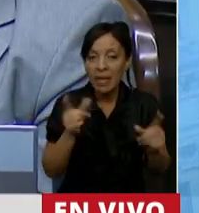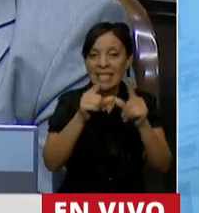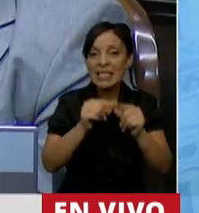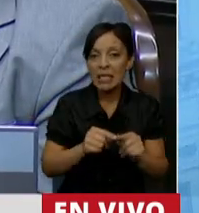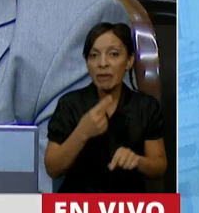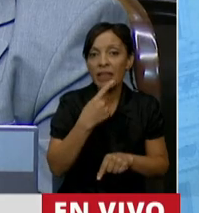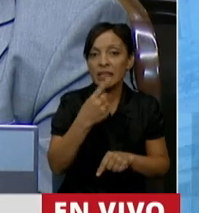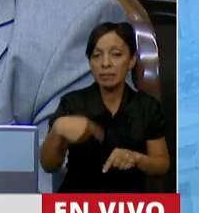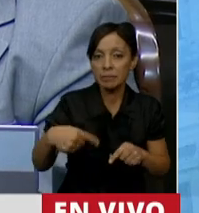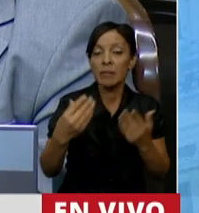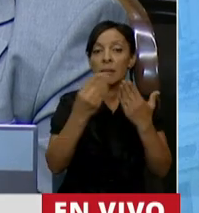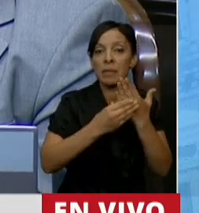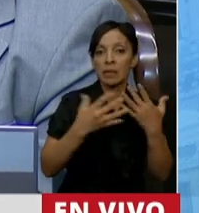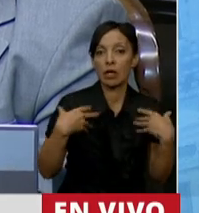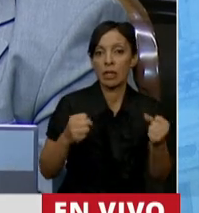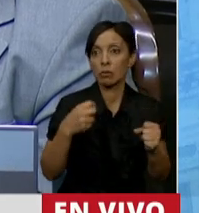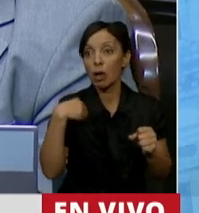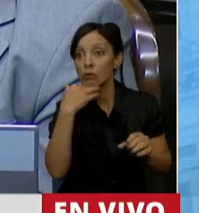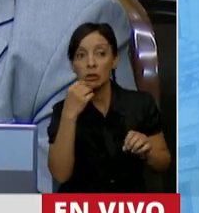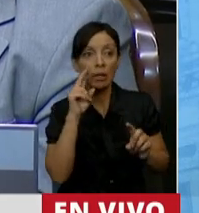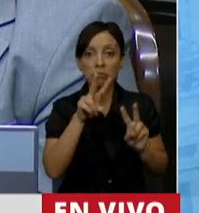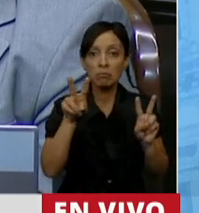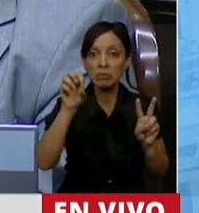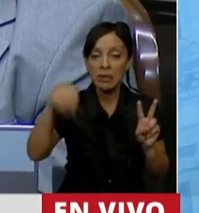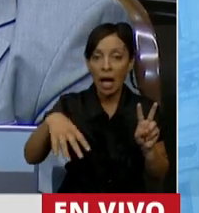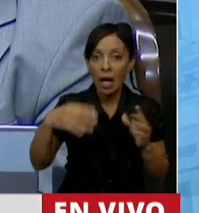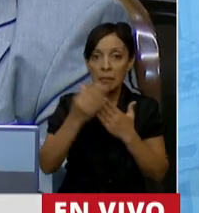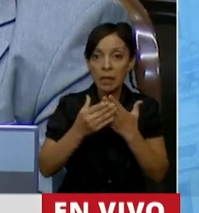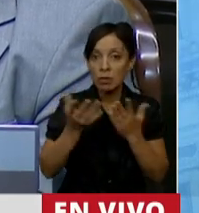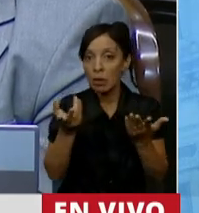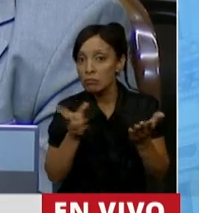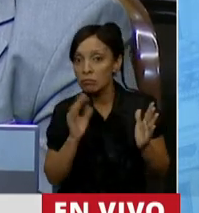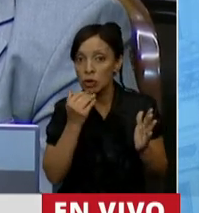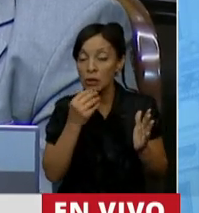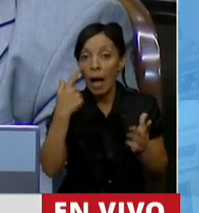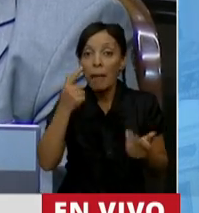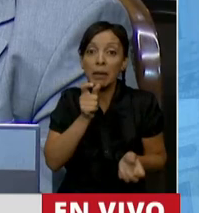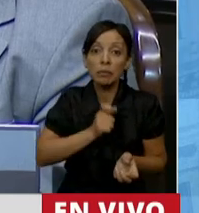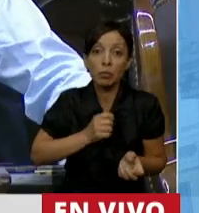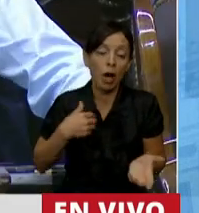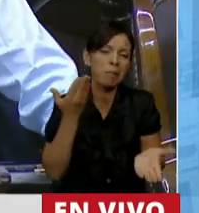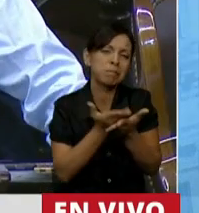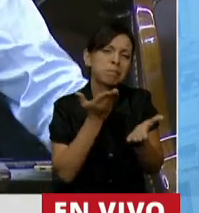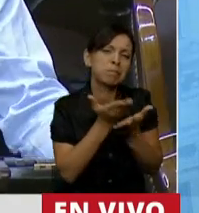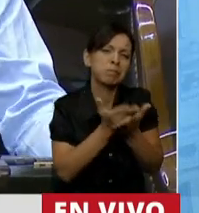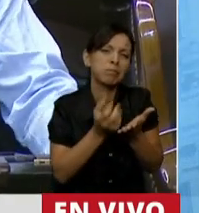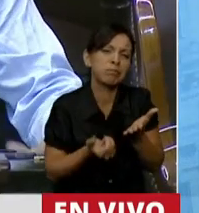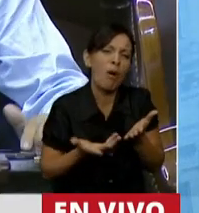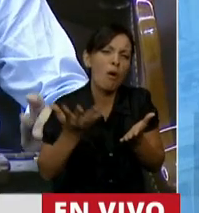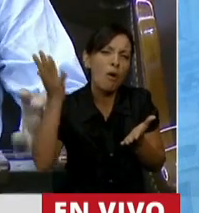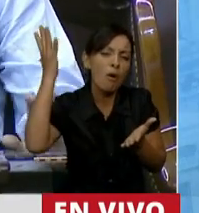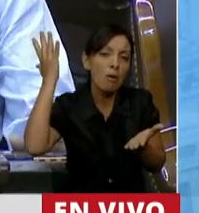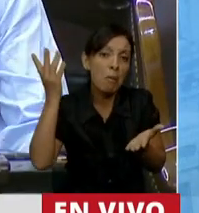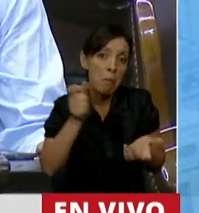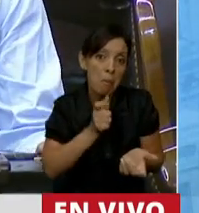el Ministerio de Salud, y lo veo, no sé si estará nuevamente el ministro aquí sentado para que nos responda, porque hemos pedido innumerables interpelaciones para